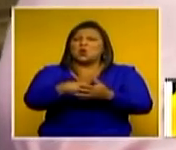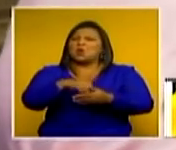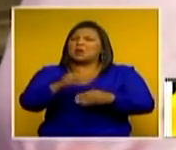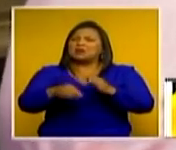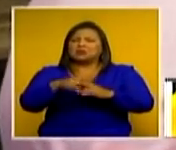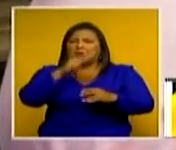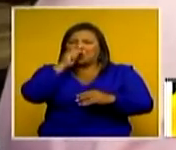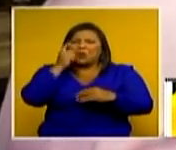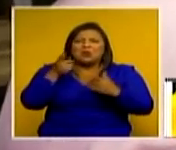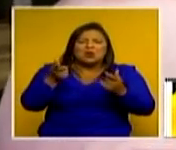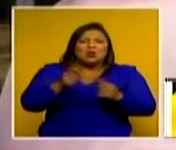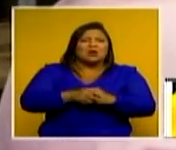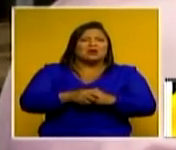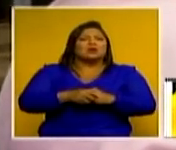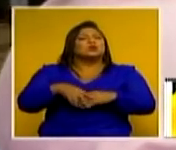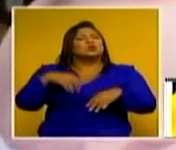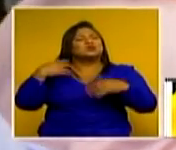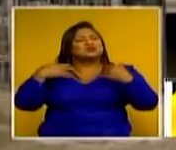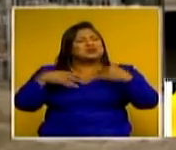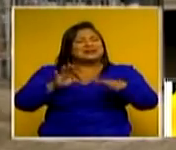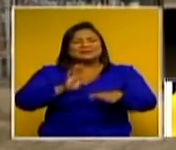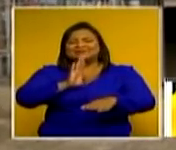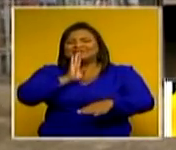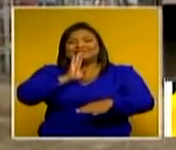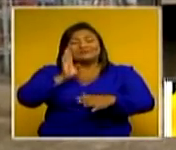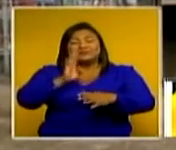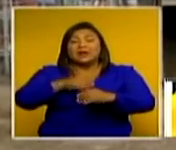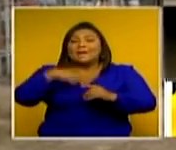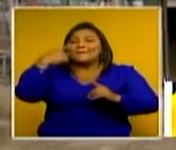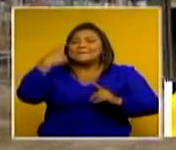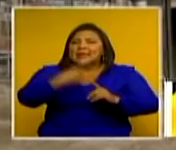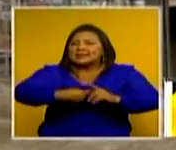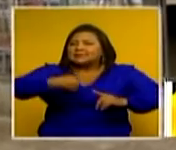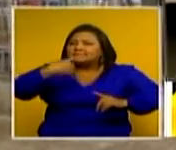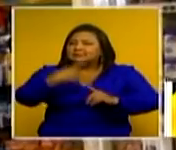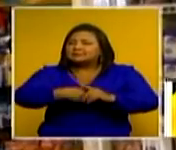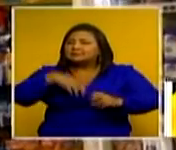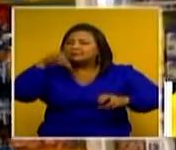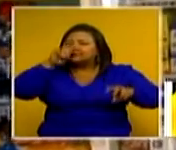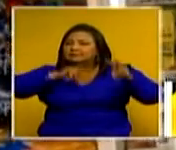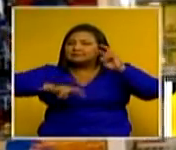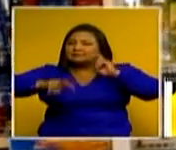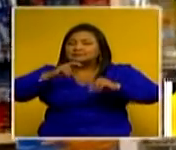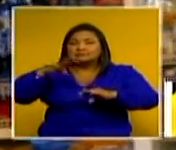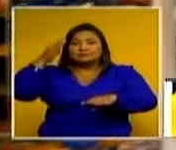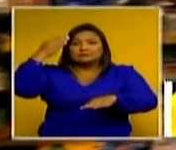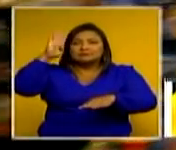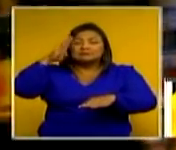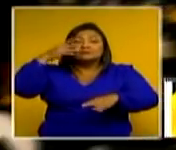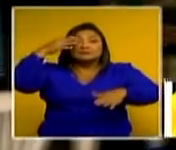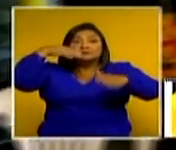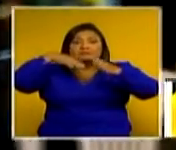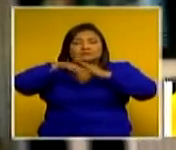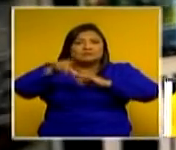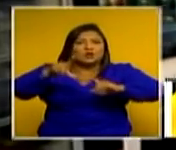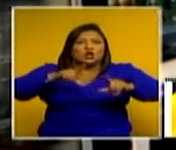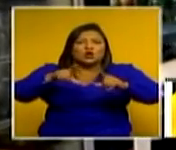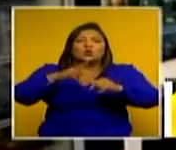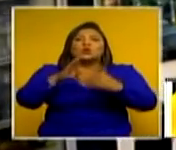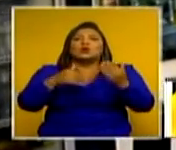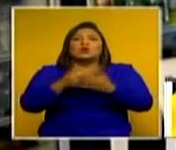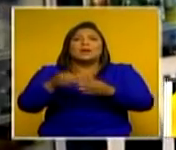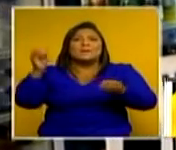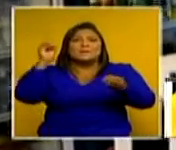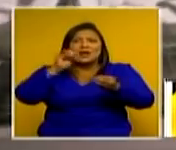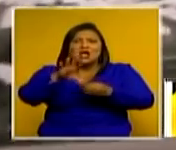ajenos vienen aquí y andan haciendo de la suya y en tres meses de investigación la policía nacional allanó el inmueble donde se encontró más de